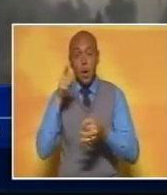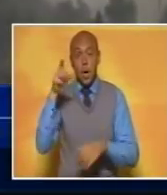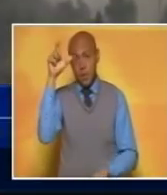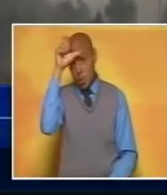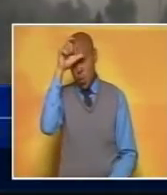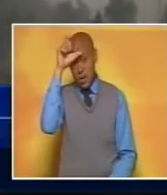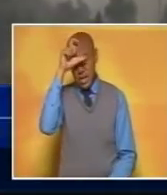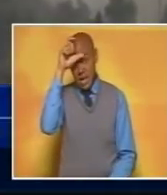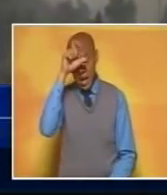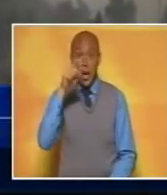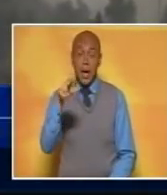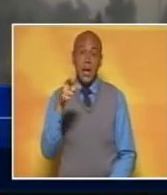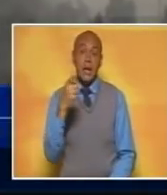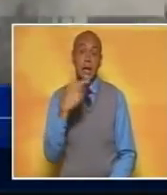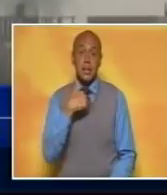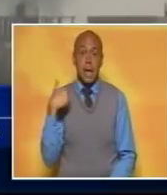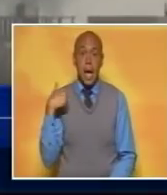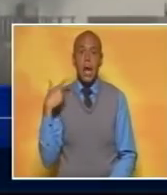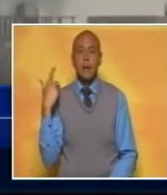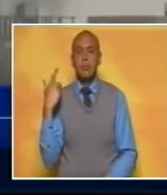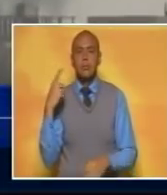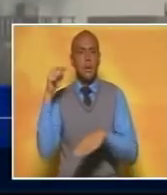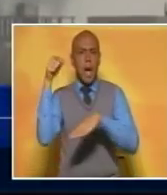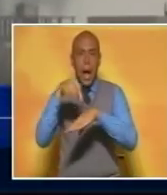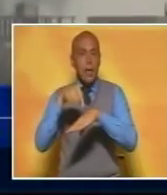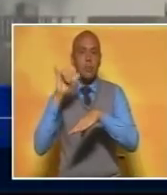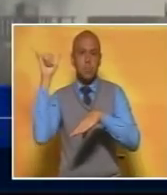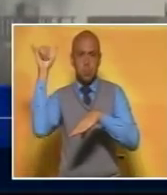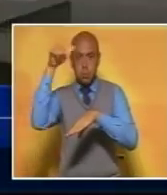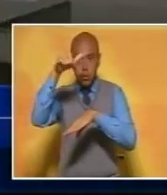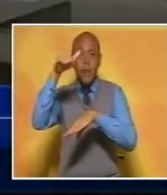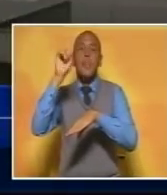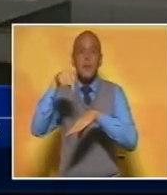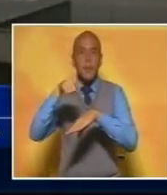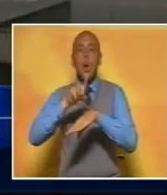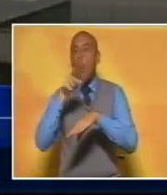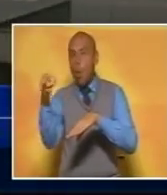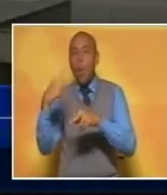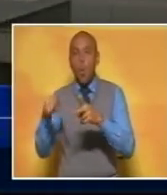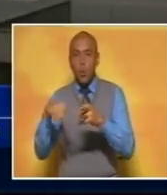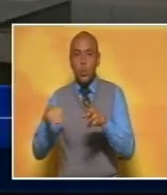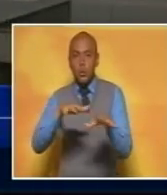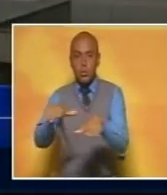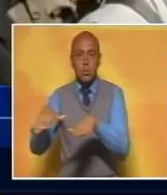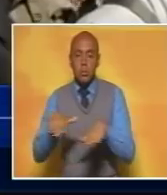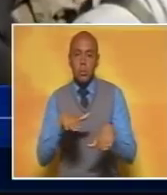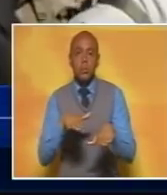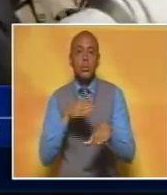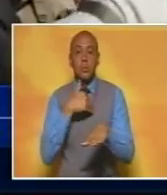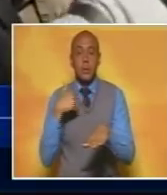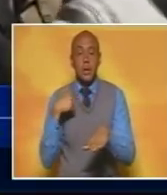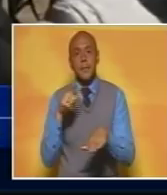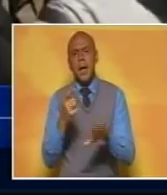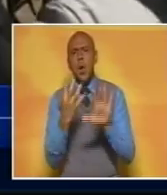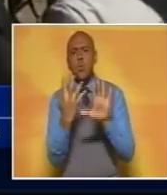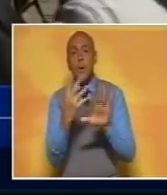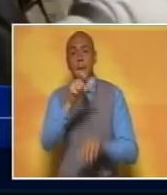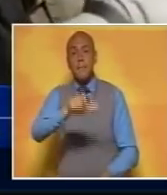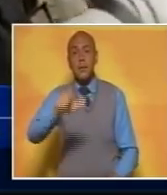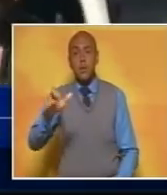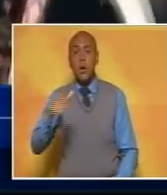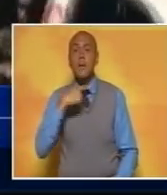está preparado para intervenir en otras zonas sirias cuando llegue el momento. Por otro lado, al menos 9 civiles murieron este jueves